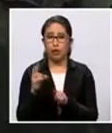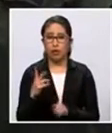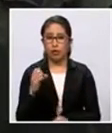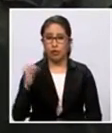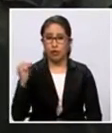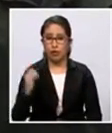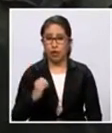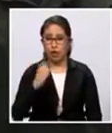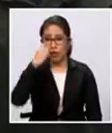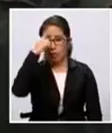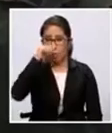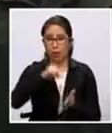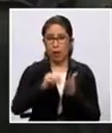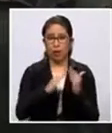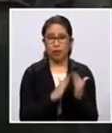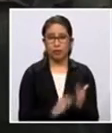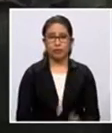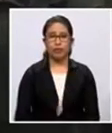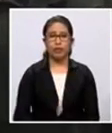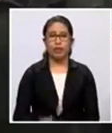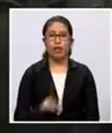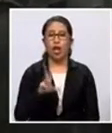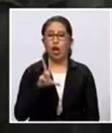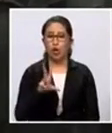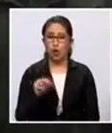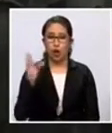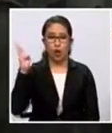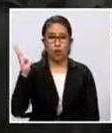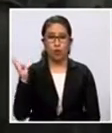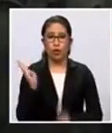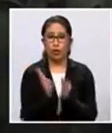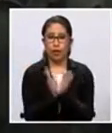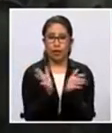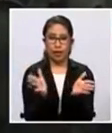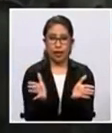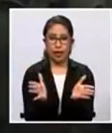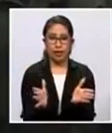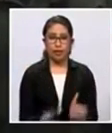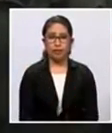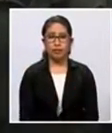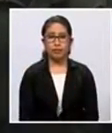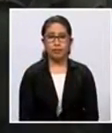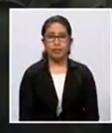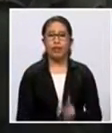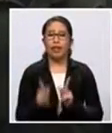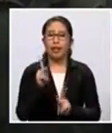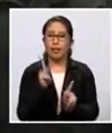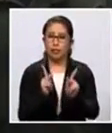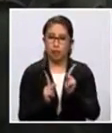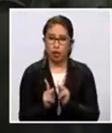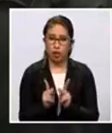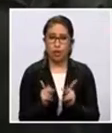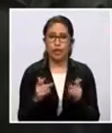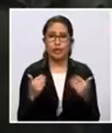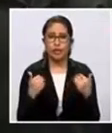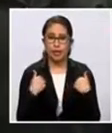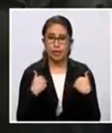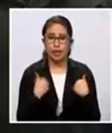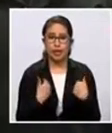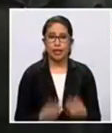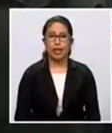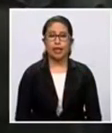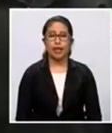vivienda. Tampoco van a recibir aquellas personas que reciben pensiones, rentas